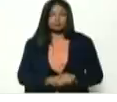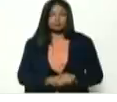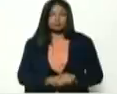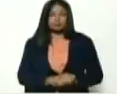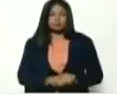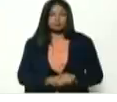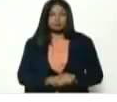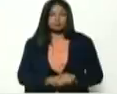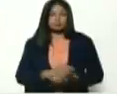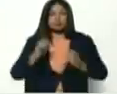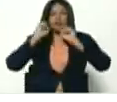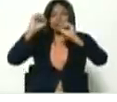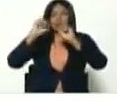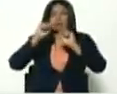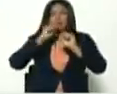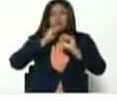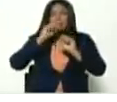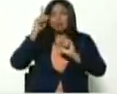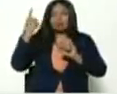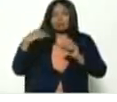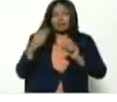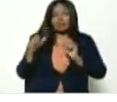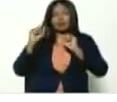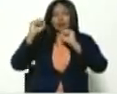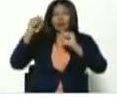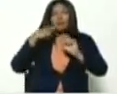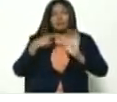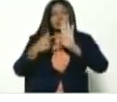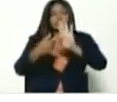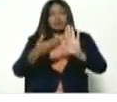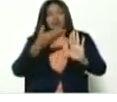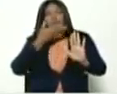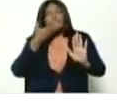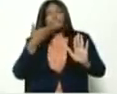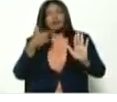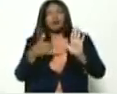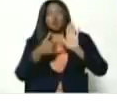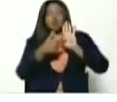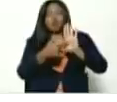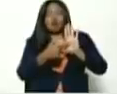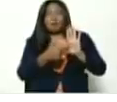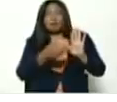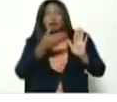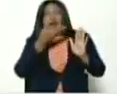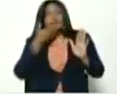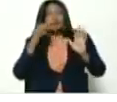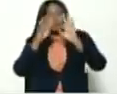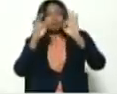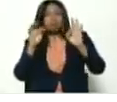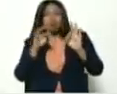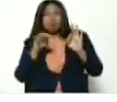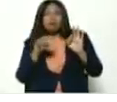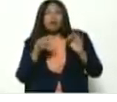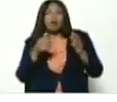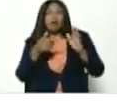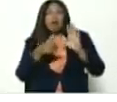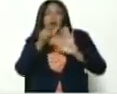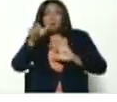y que gane el que presente el mejor programa los mejores candidaturas